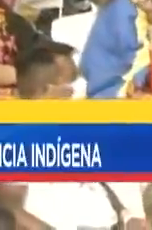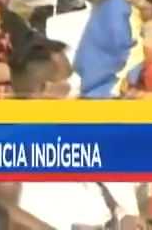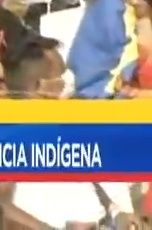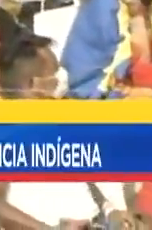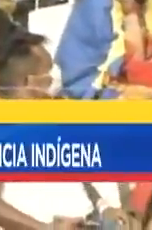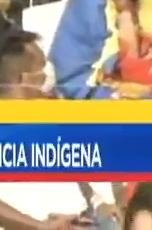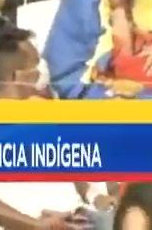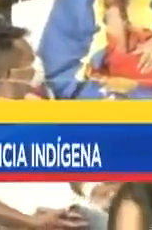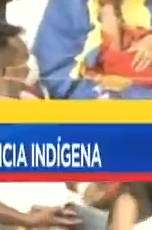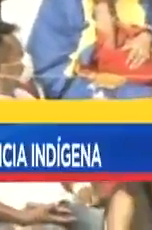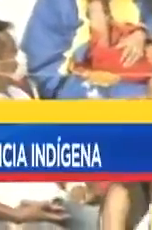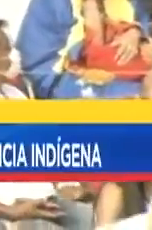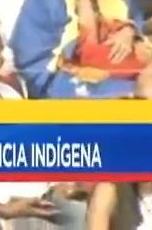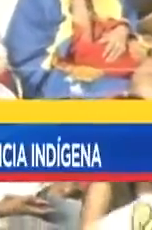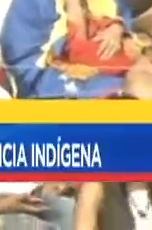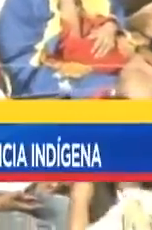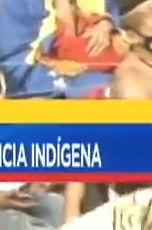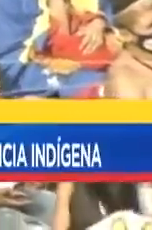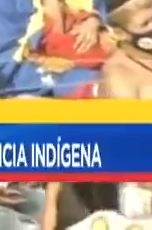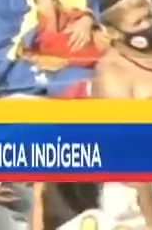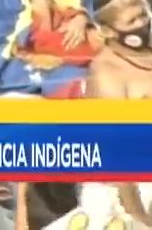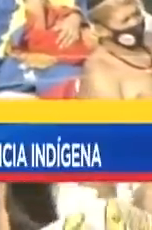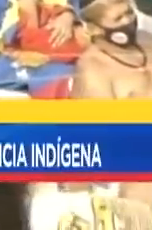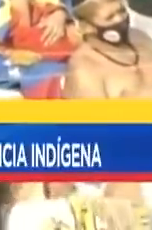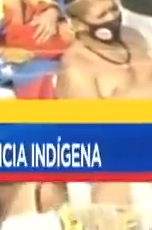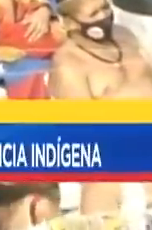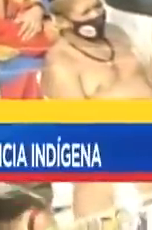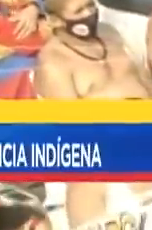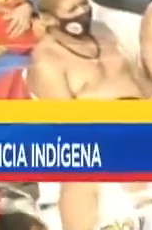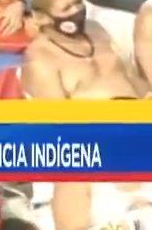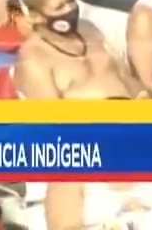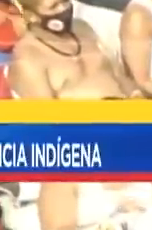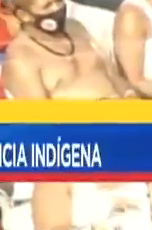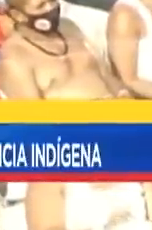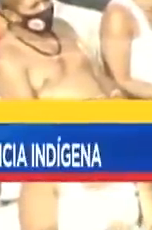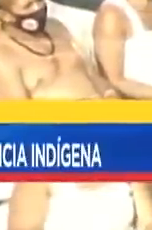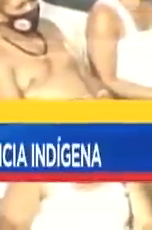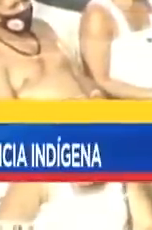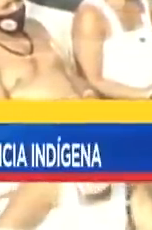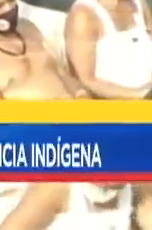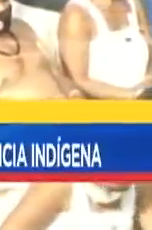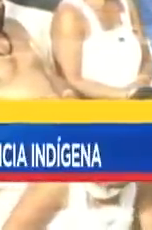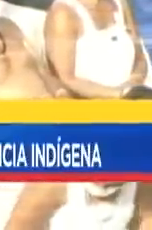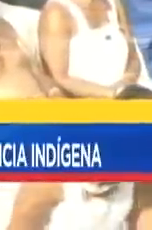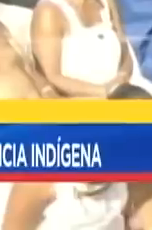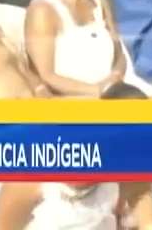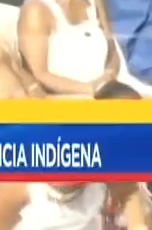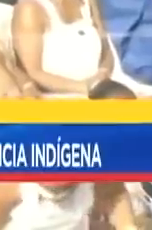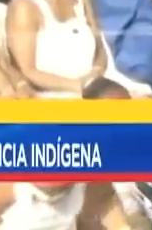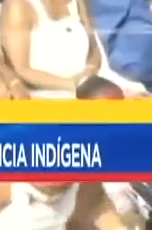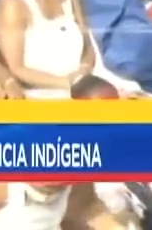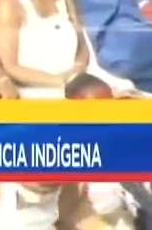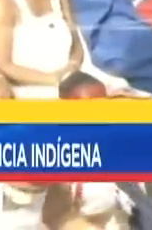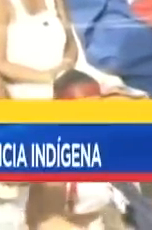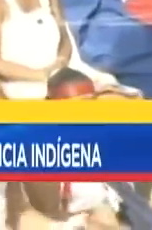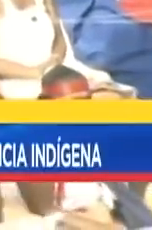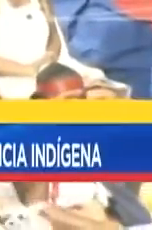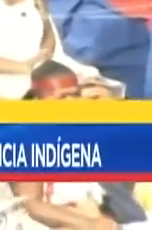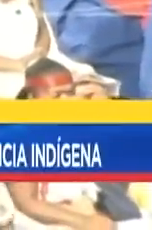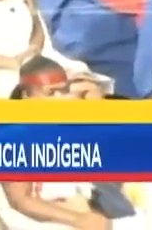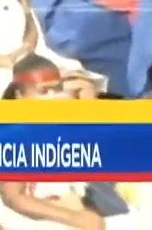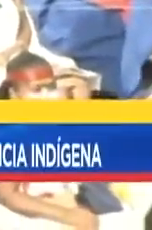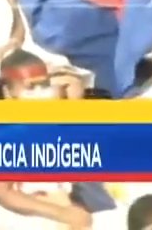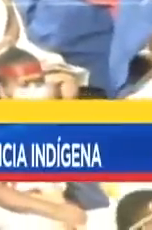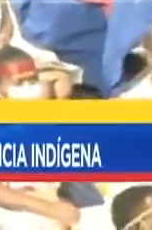se conmemora este Día de la Resistencia Indígena y se reclama ante el mundo una denuncia que ha sido pedir